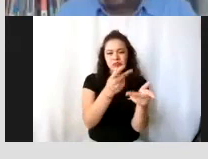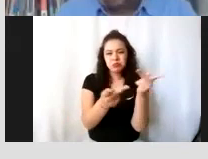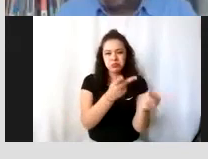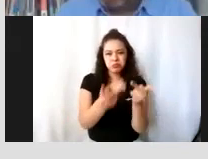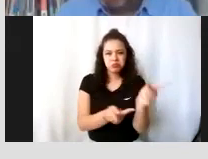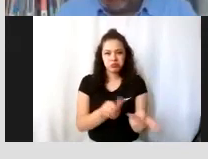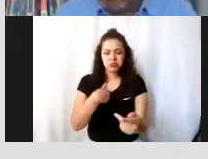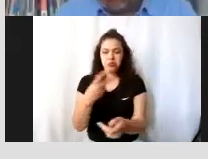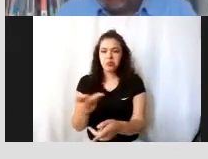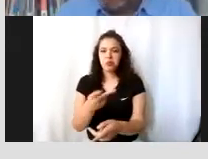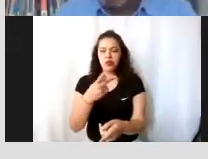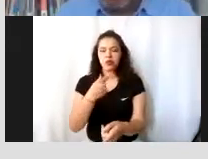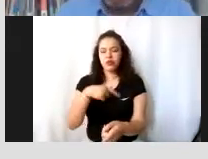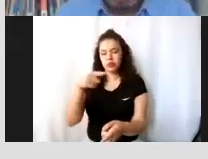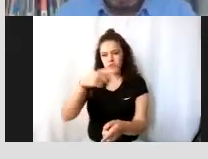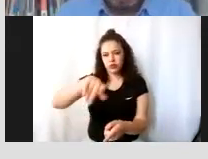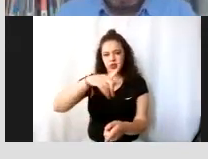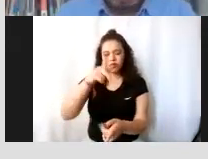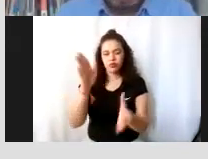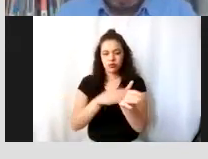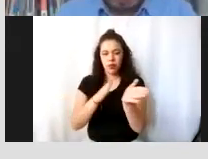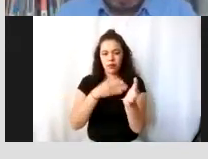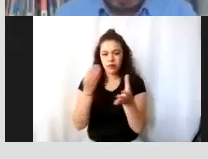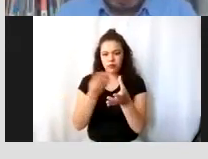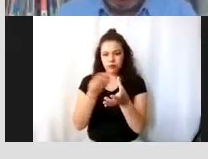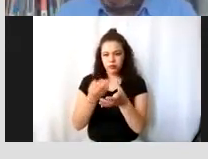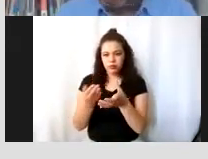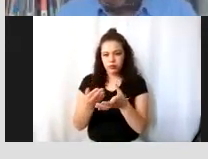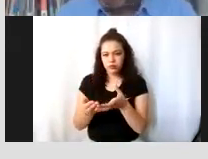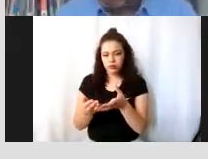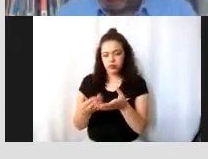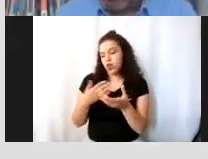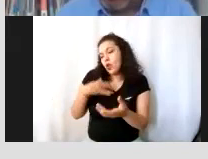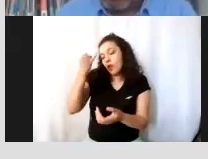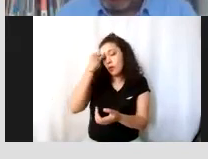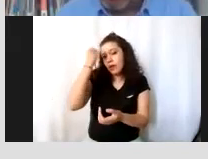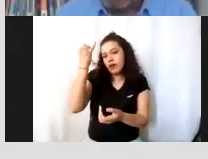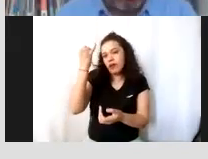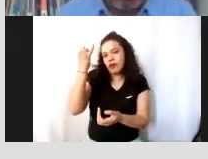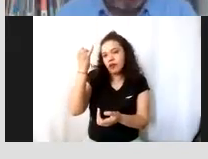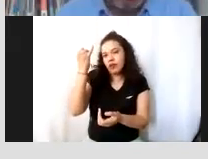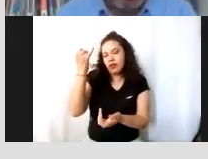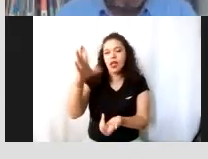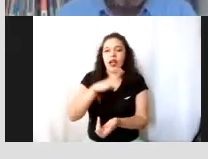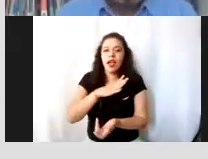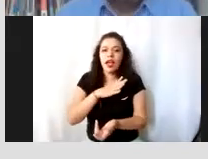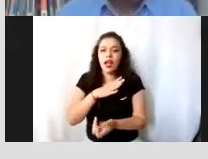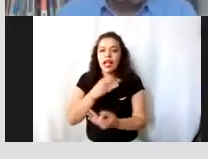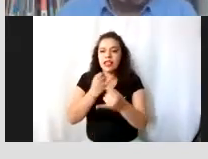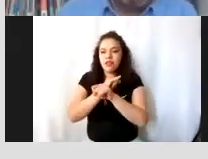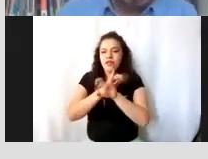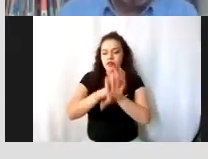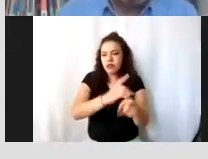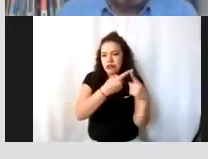momento, ustedes en sus expedientes, me imagino que prácticamente tienen todo tipo de datos. O